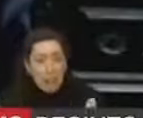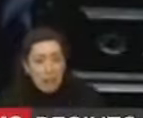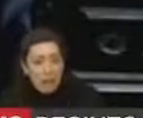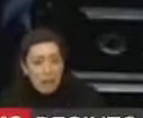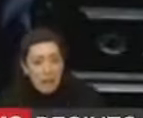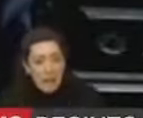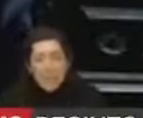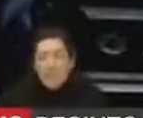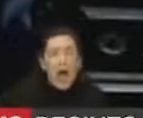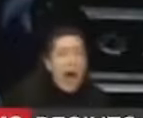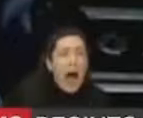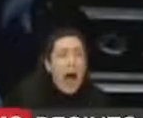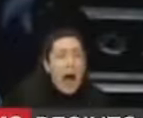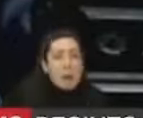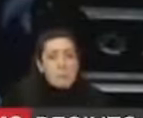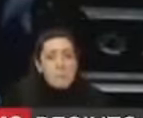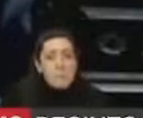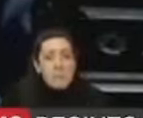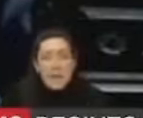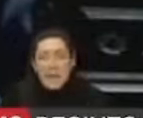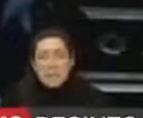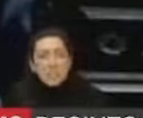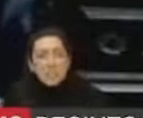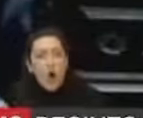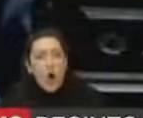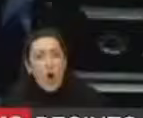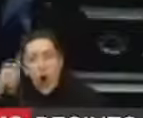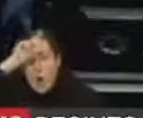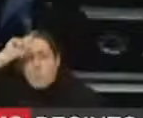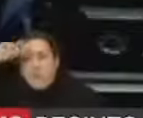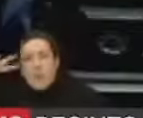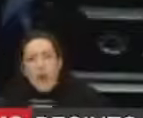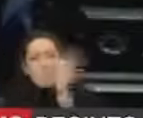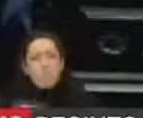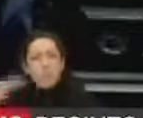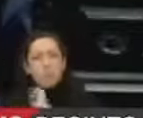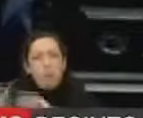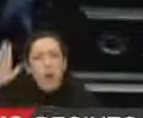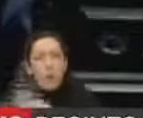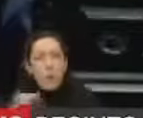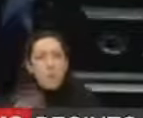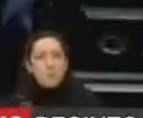Muchas gracias. Bueno, es mucha la expectativa acá, sí, porque pueda pasar adentro. Faltan pocos